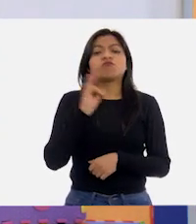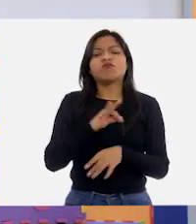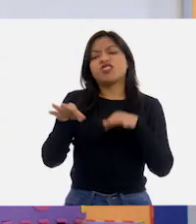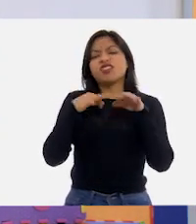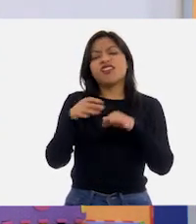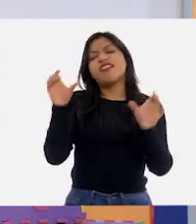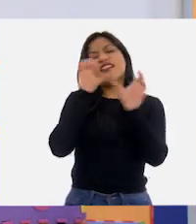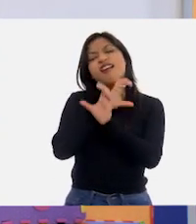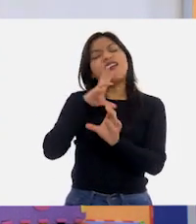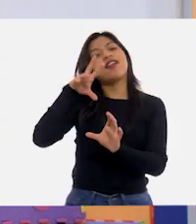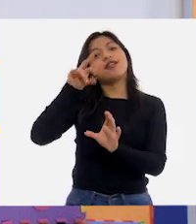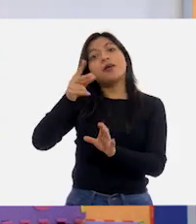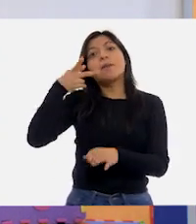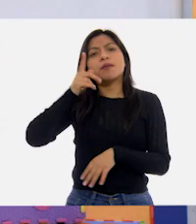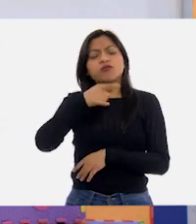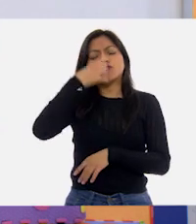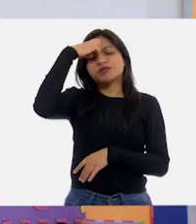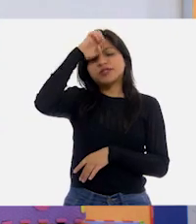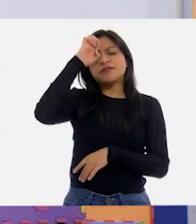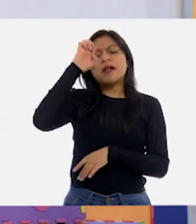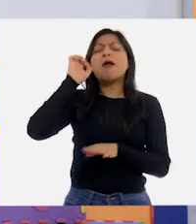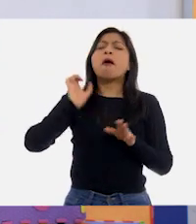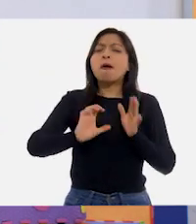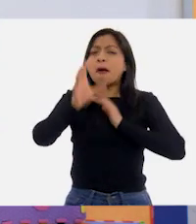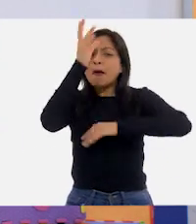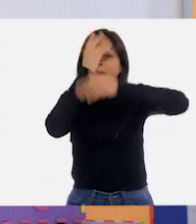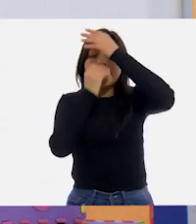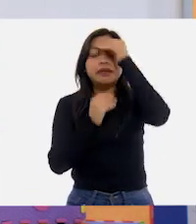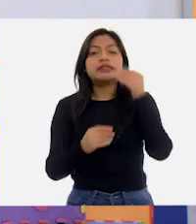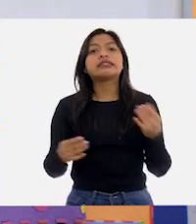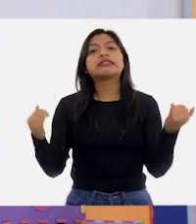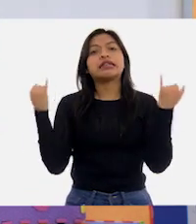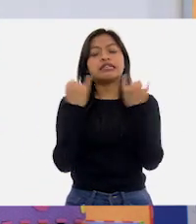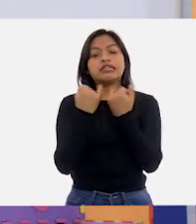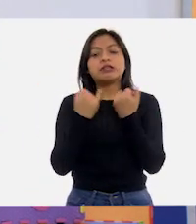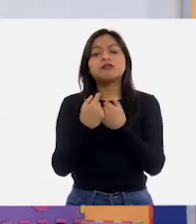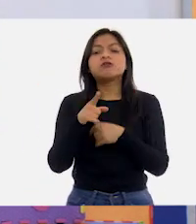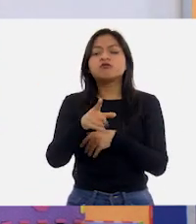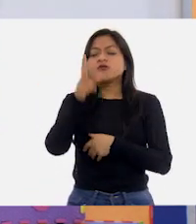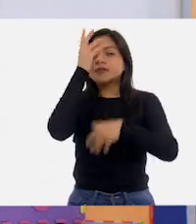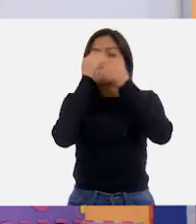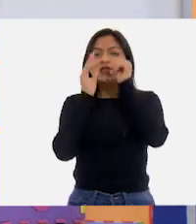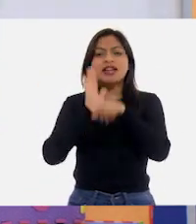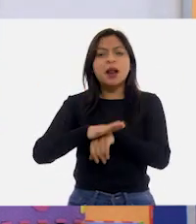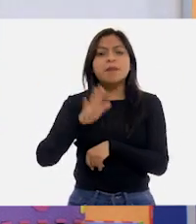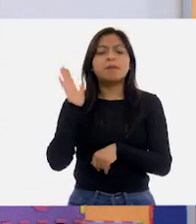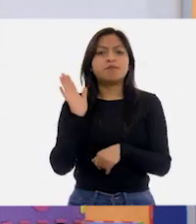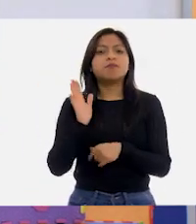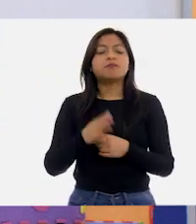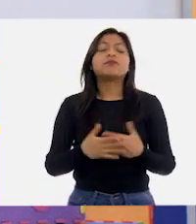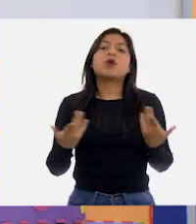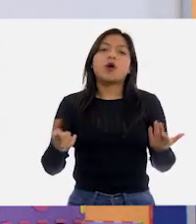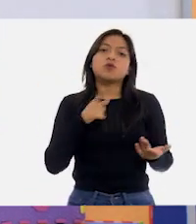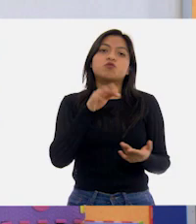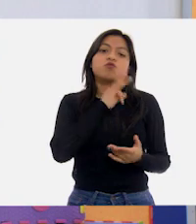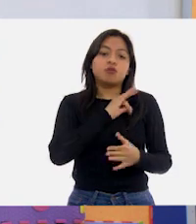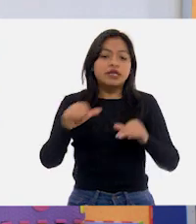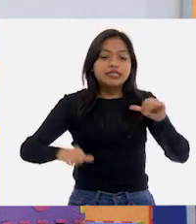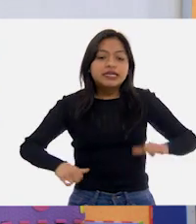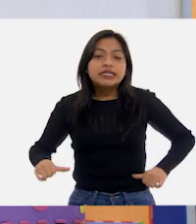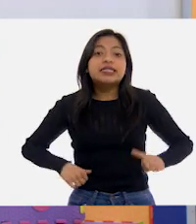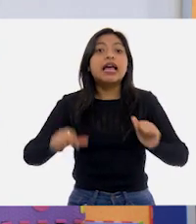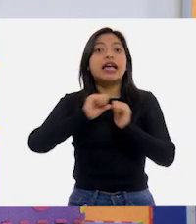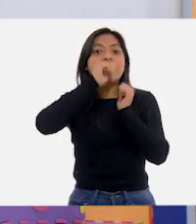dedicar, pero como una experiencia personal y para que ellos crezcan como mejores personas, mejores seres humanos, las actividades artísticas